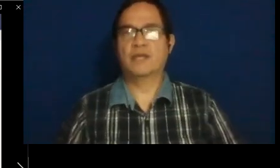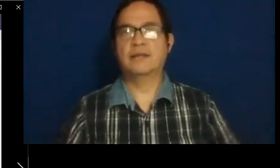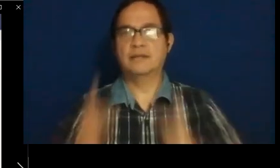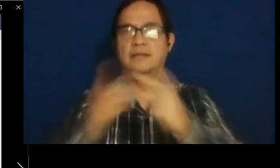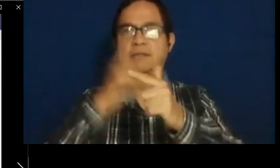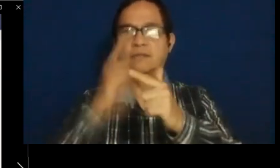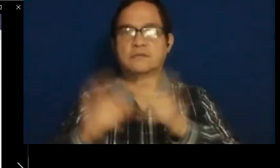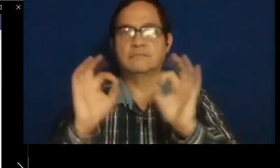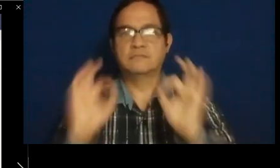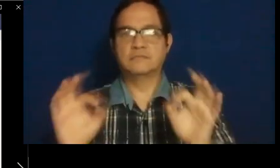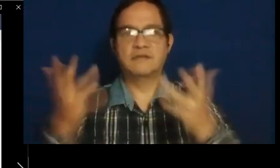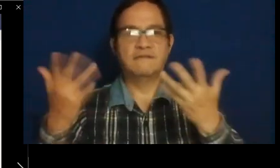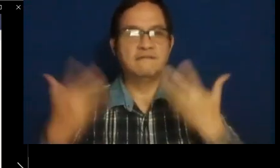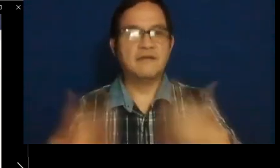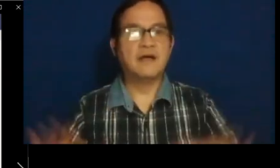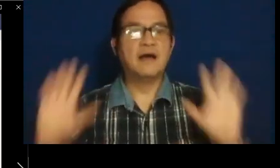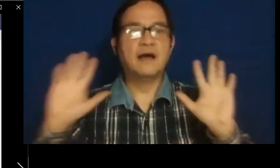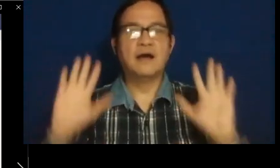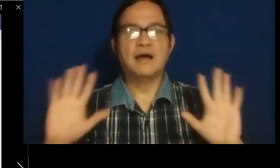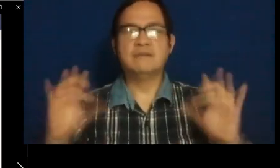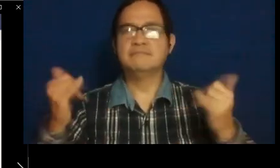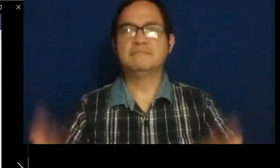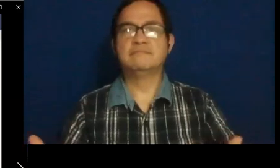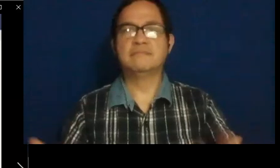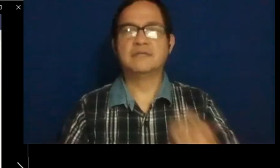Entonces, chicos, voy a proceder en este instante a